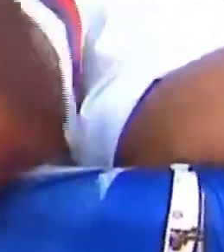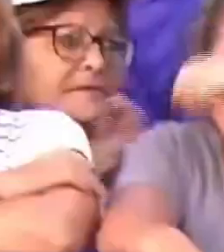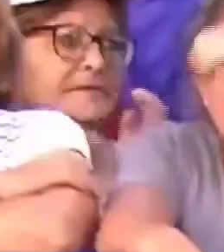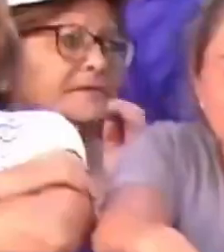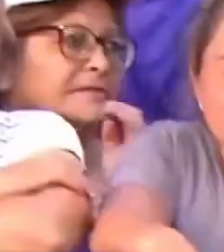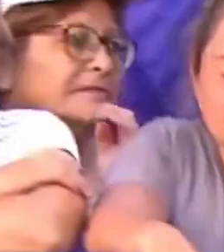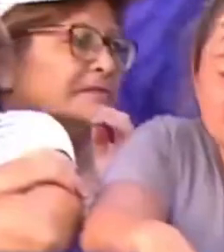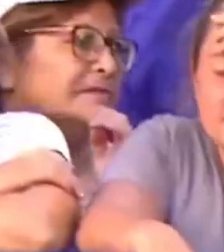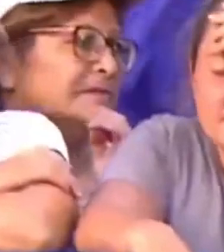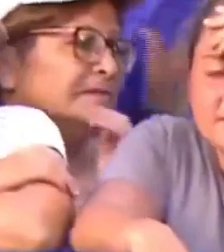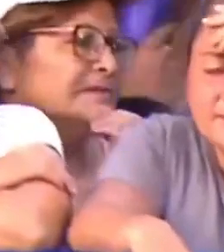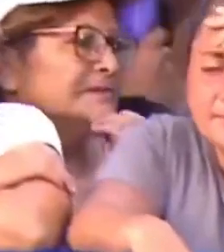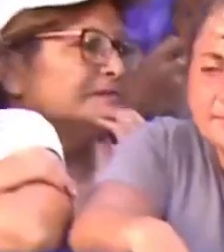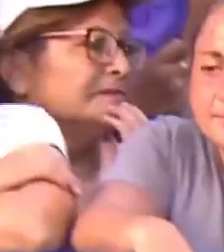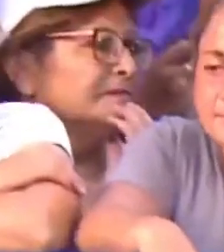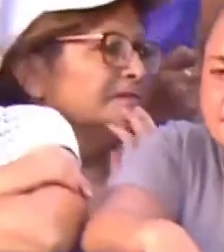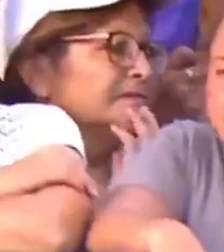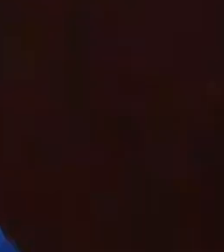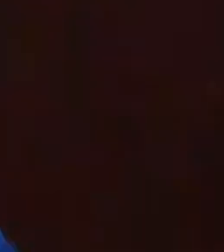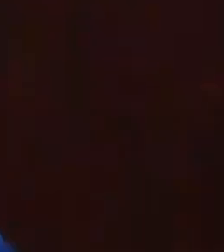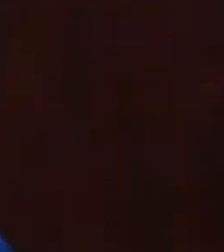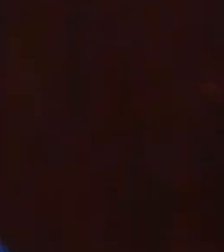Ilegal.